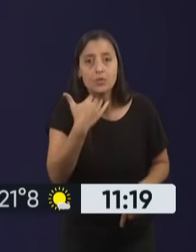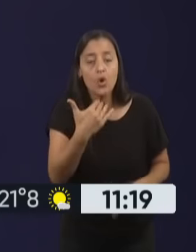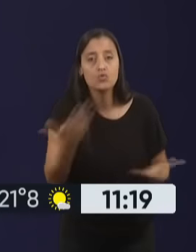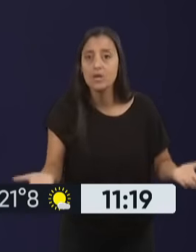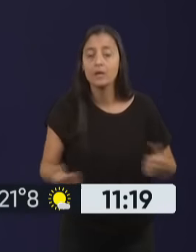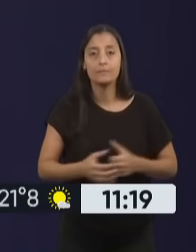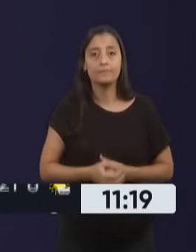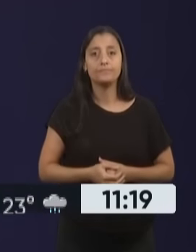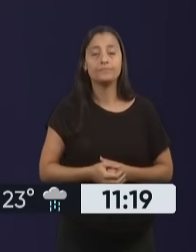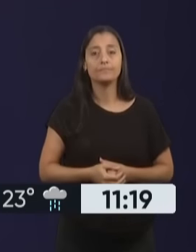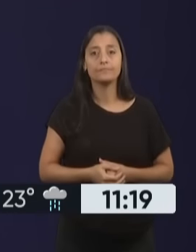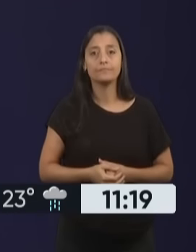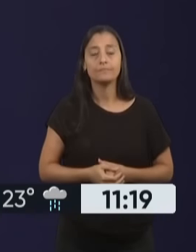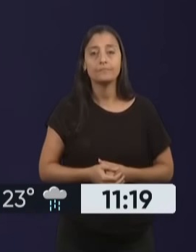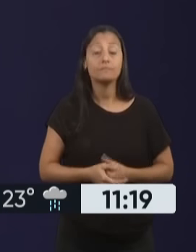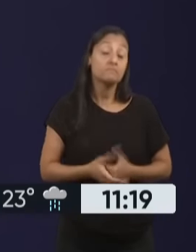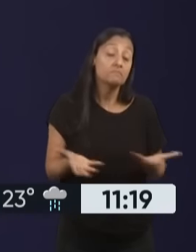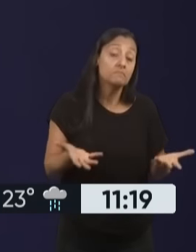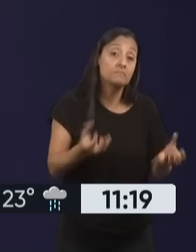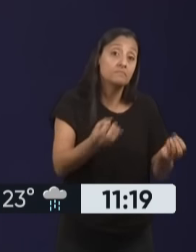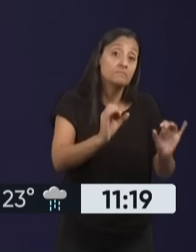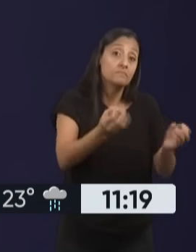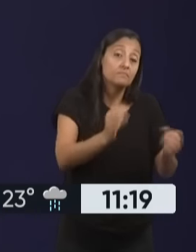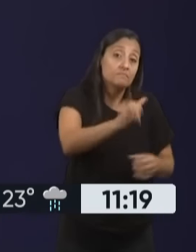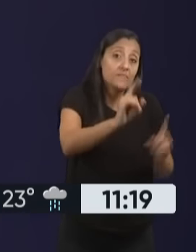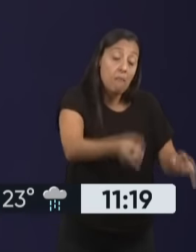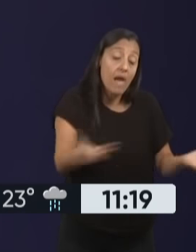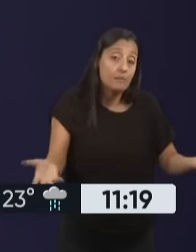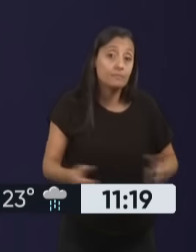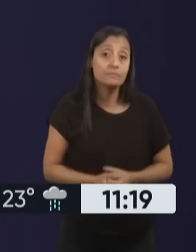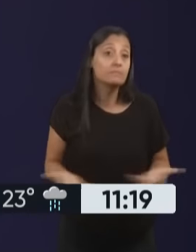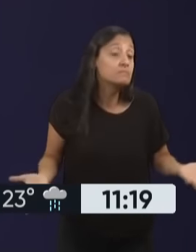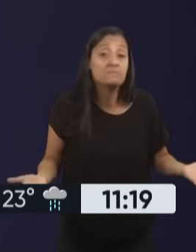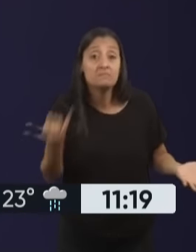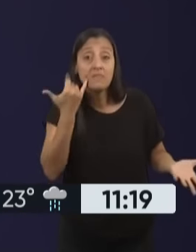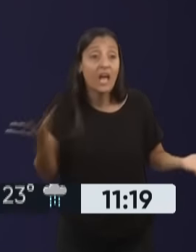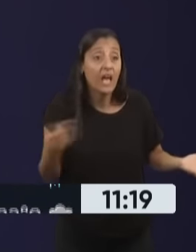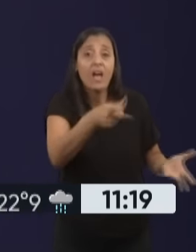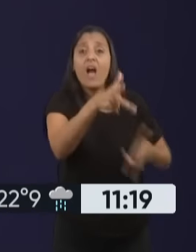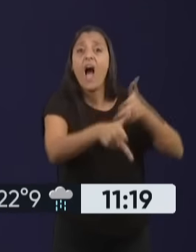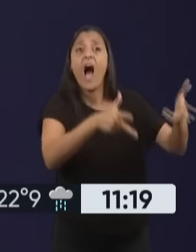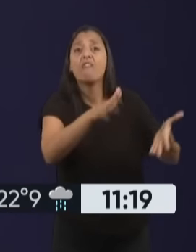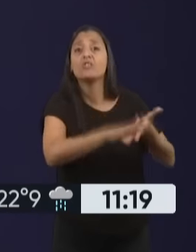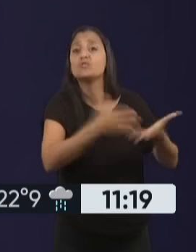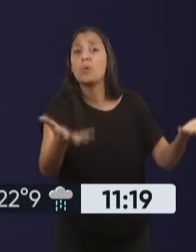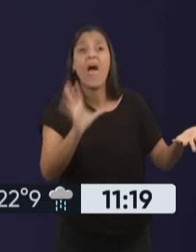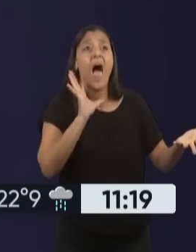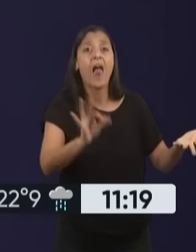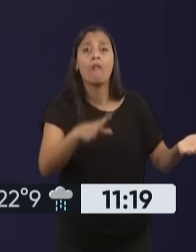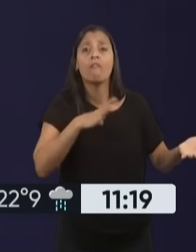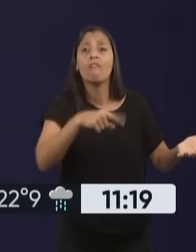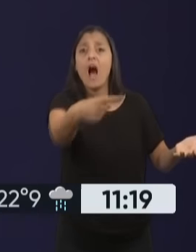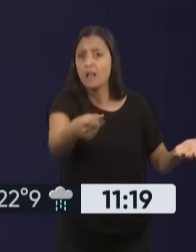otro Bueno sí también sí Y sí y pero me estás hablando de una de algo que